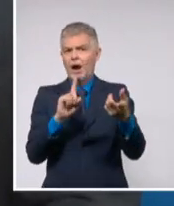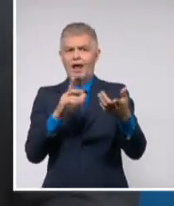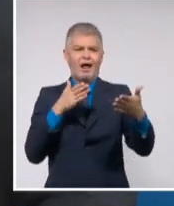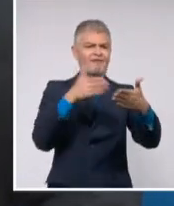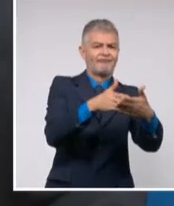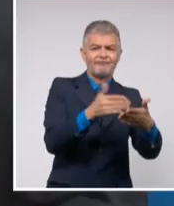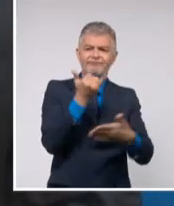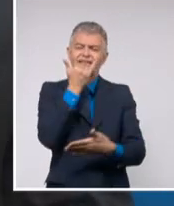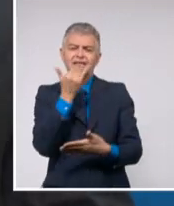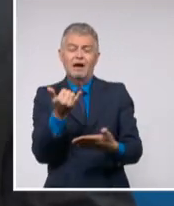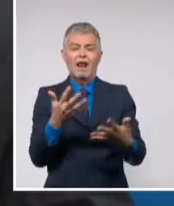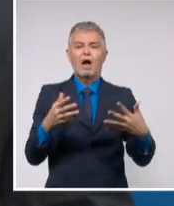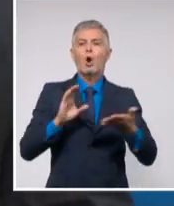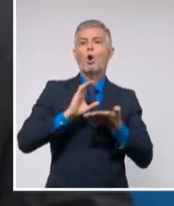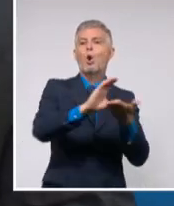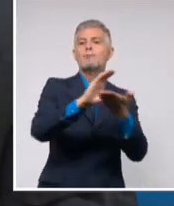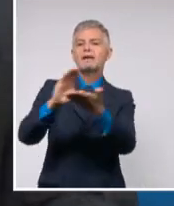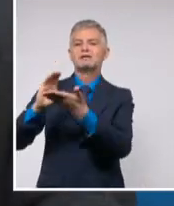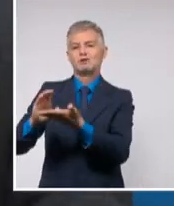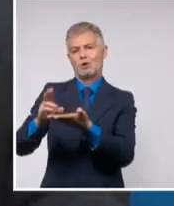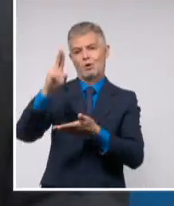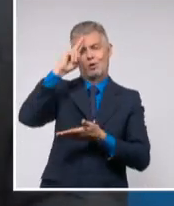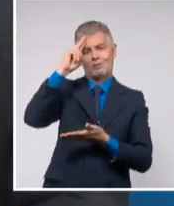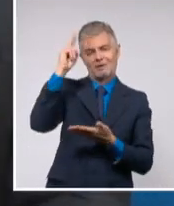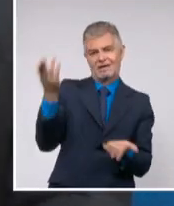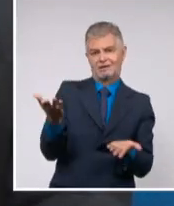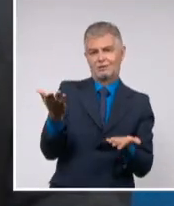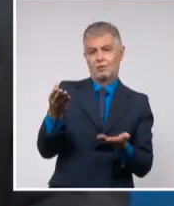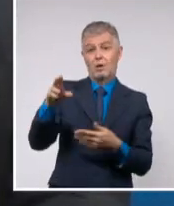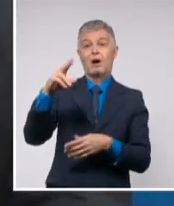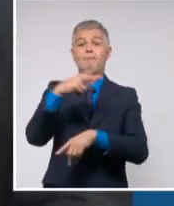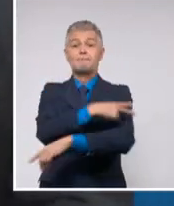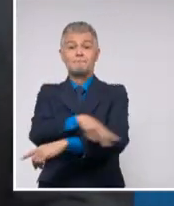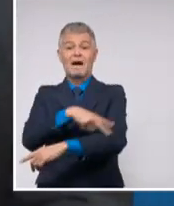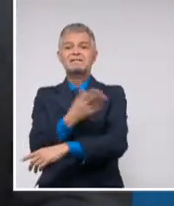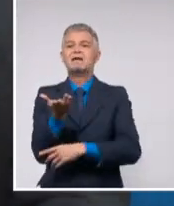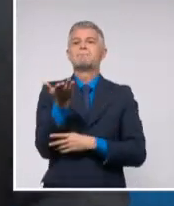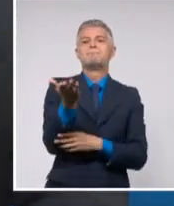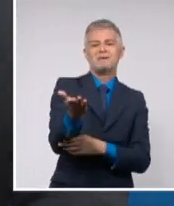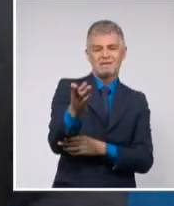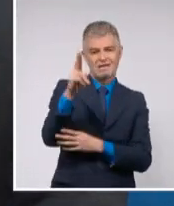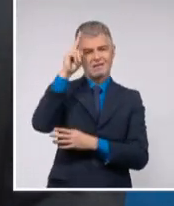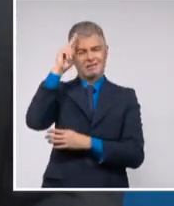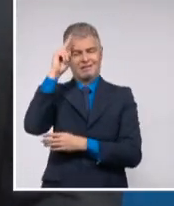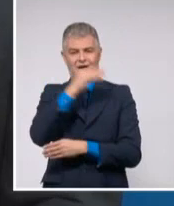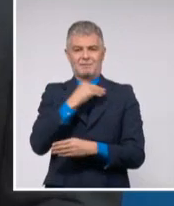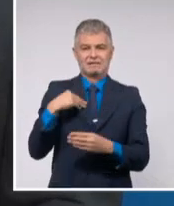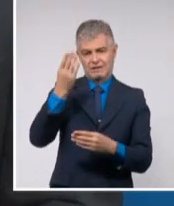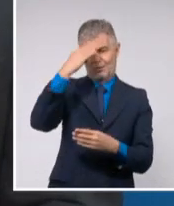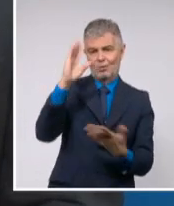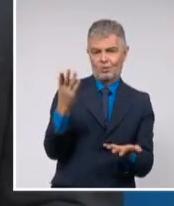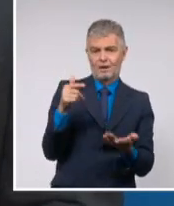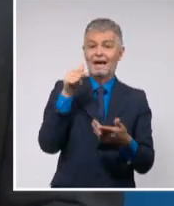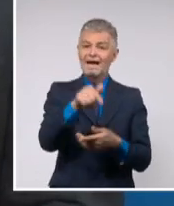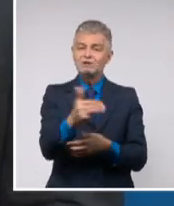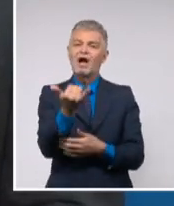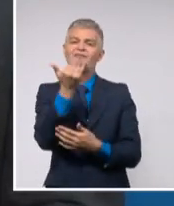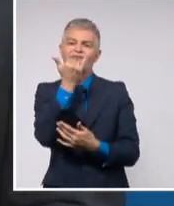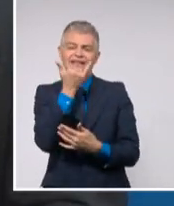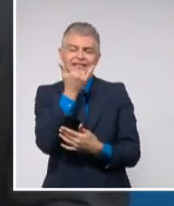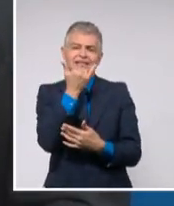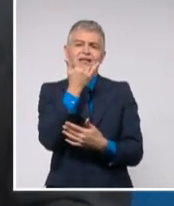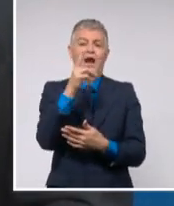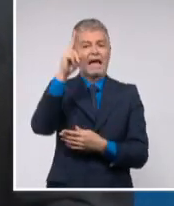médica y a los gobiernos que legítimamente la solicitan, con lo que se coarta el derecho a la salud de otras